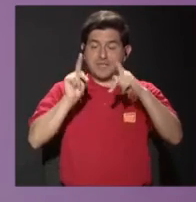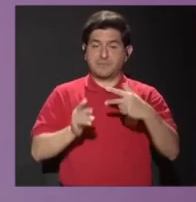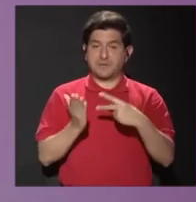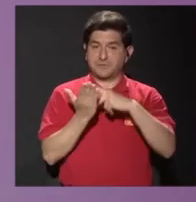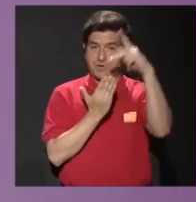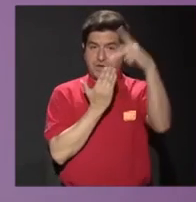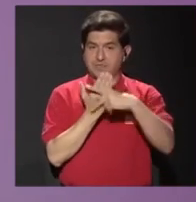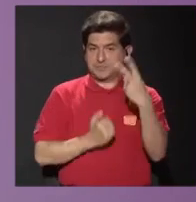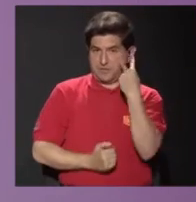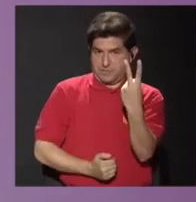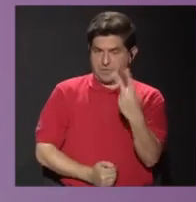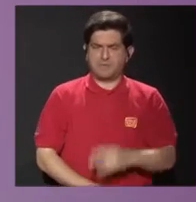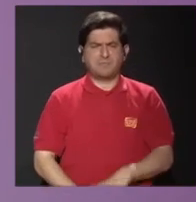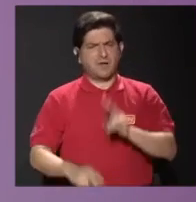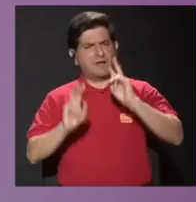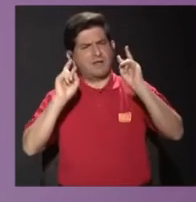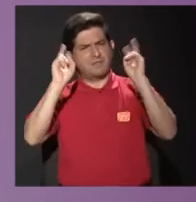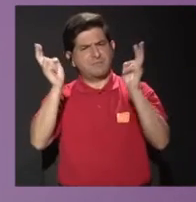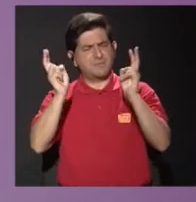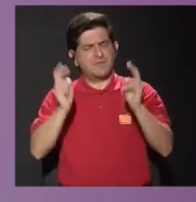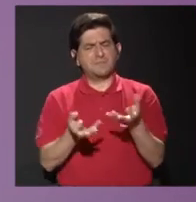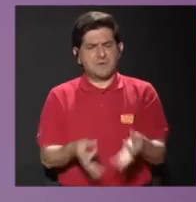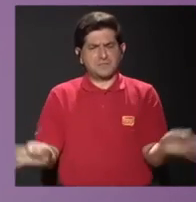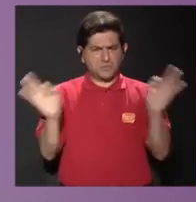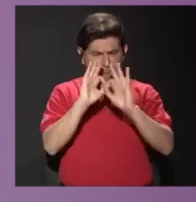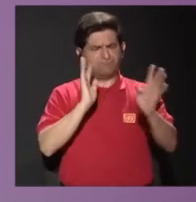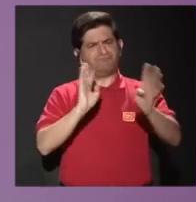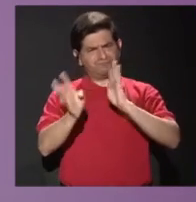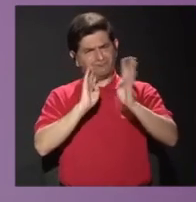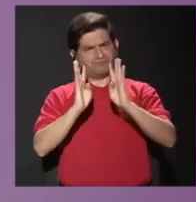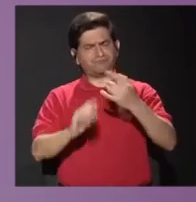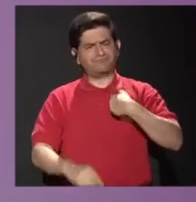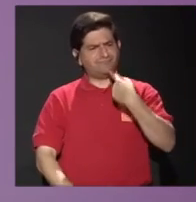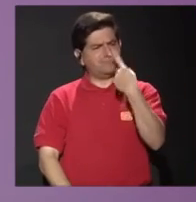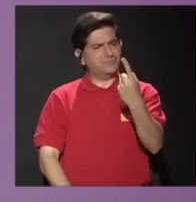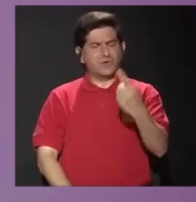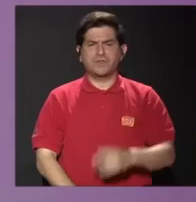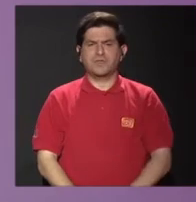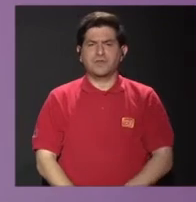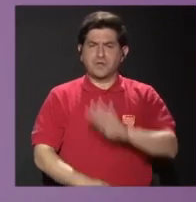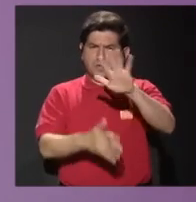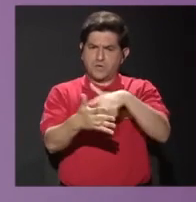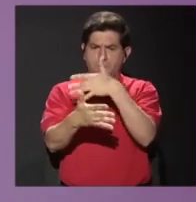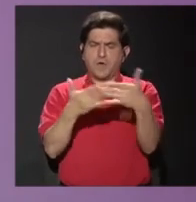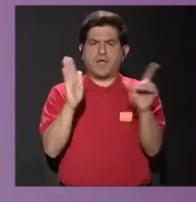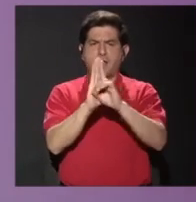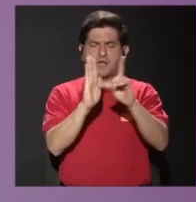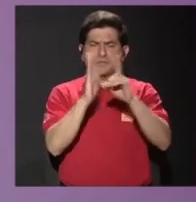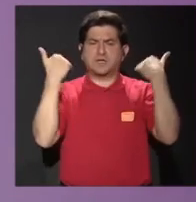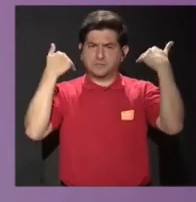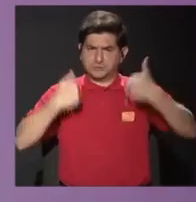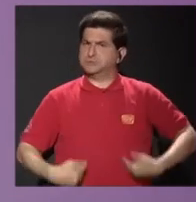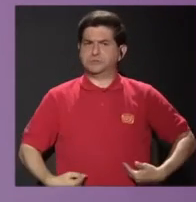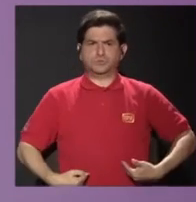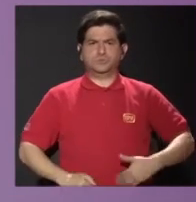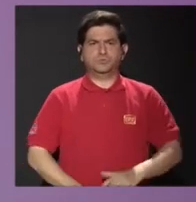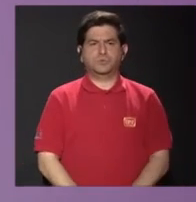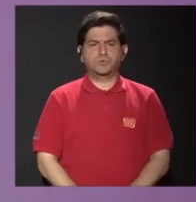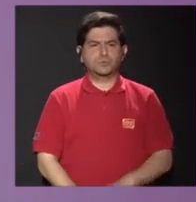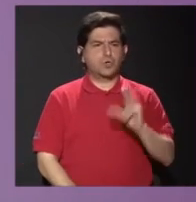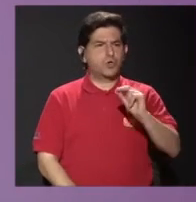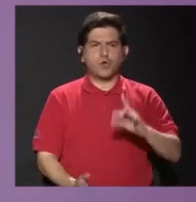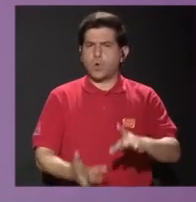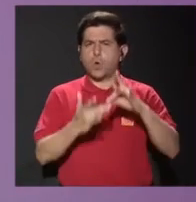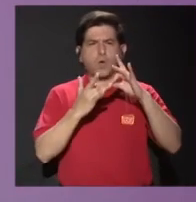y conversar sobre temas que son importantes yo diría que es una agenda de derechos humanos verdad no no es